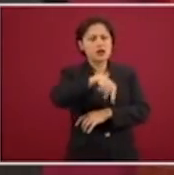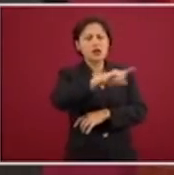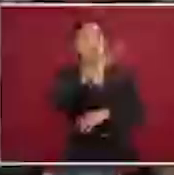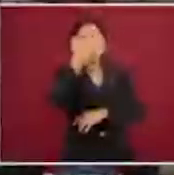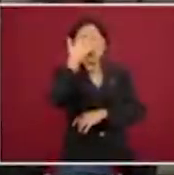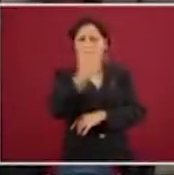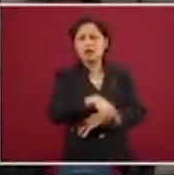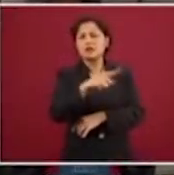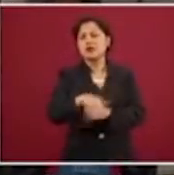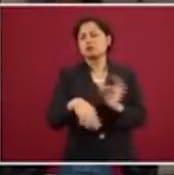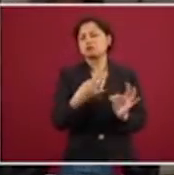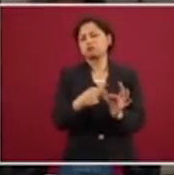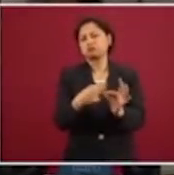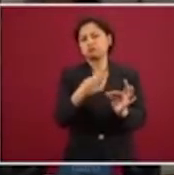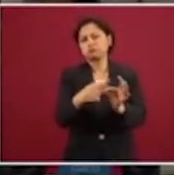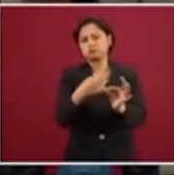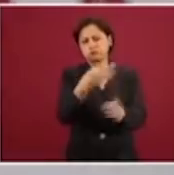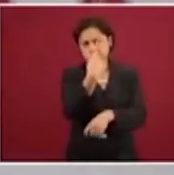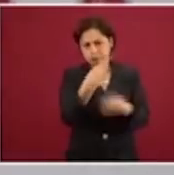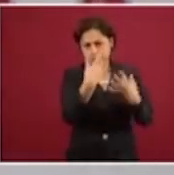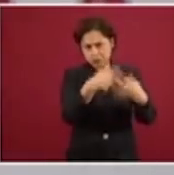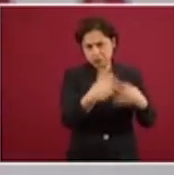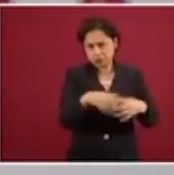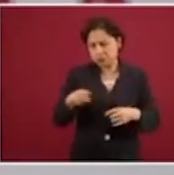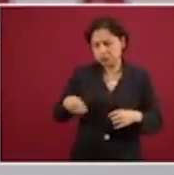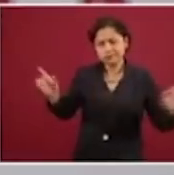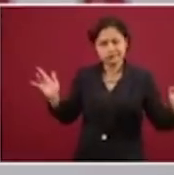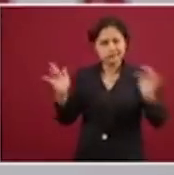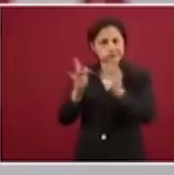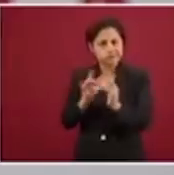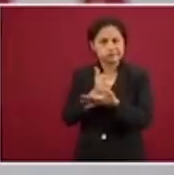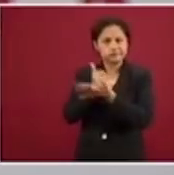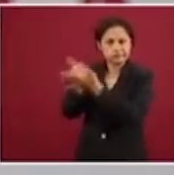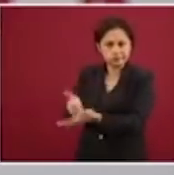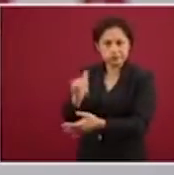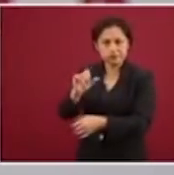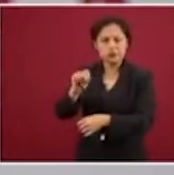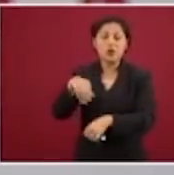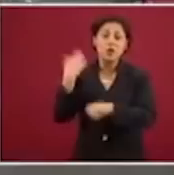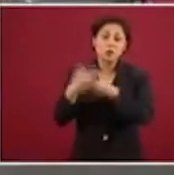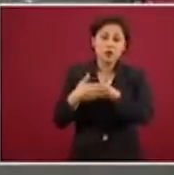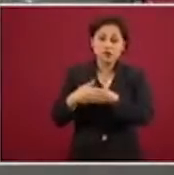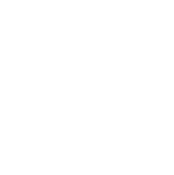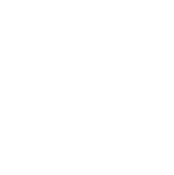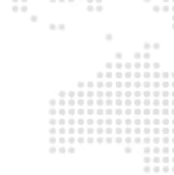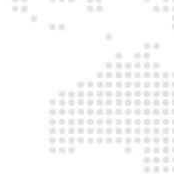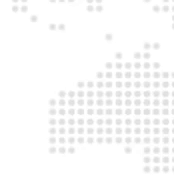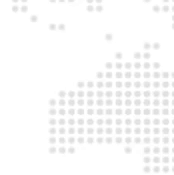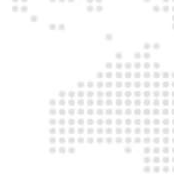favorables. Entonces, yo creo que próximamente tendremos el informe y podremos comunicarlo con más detalle.